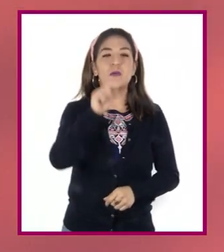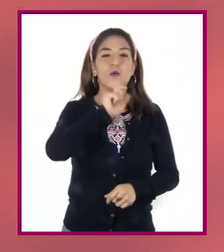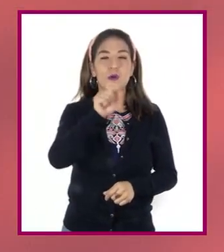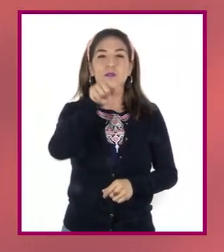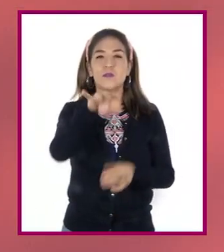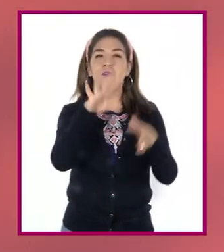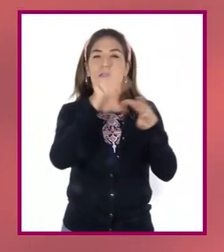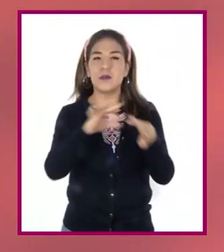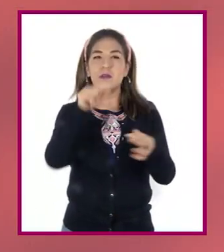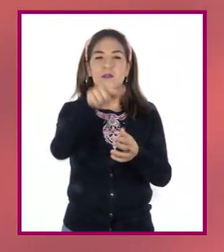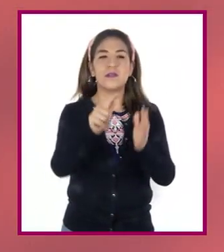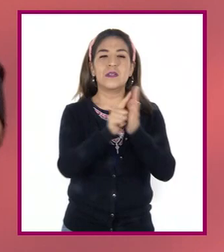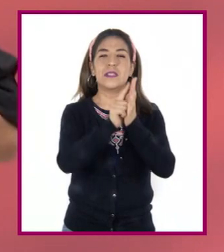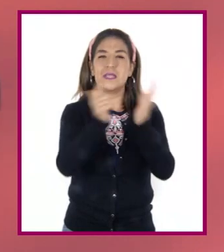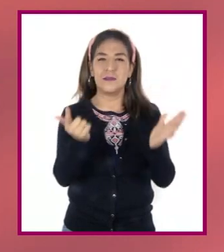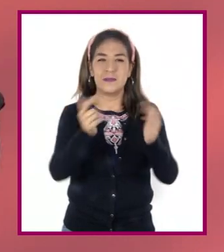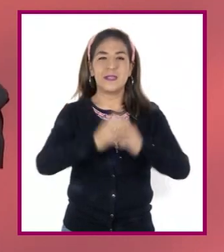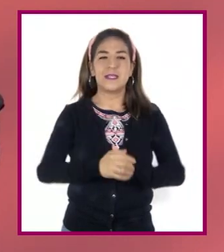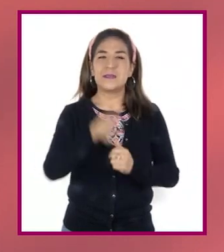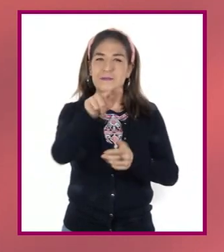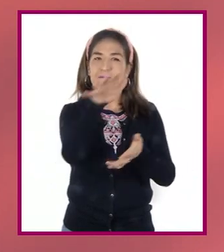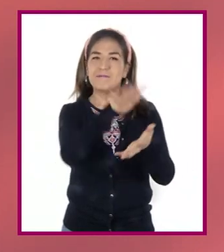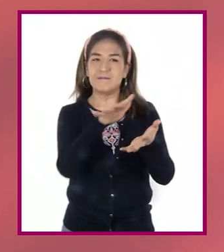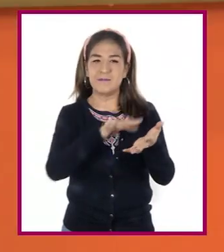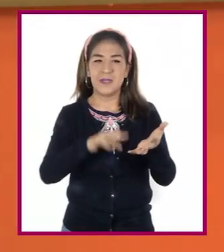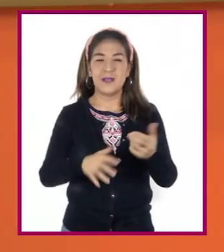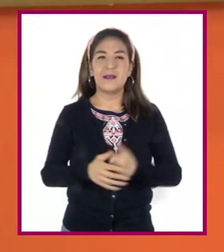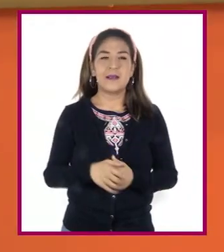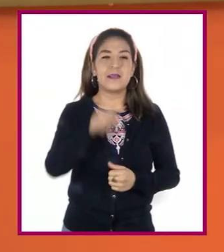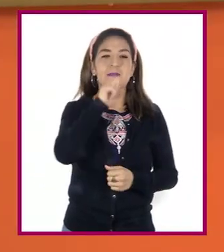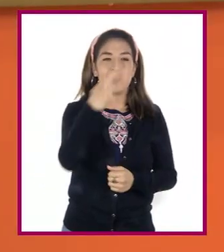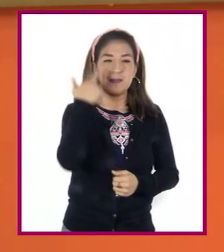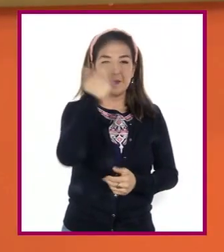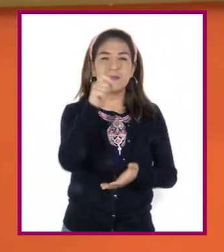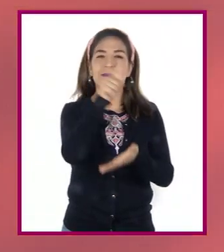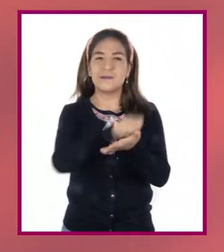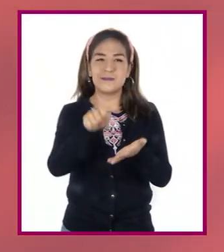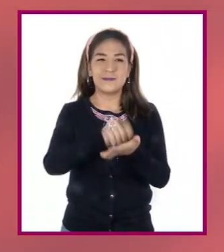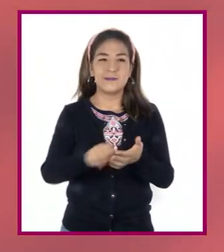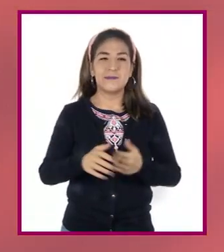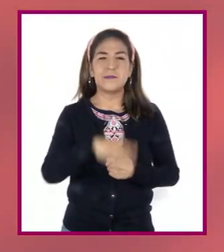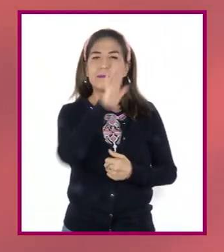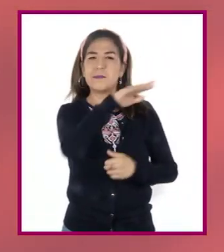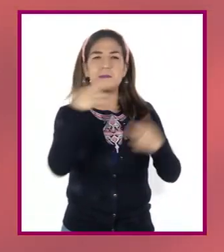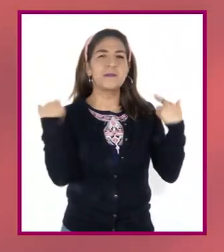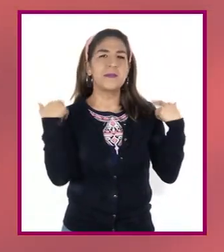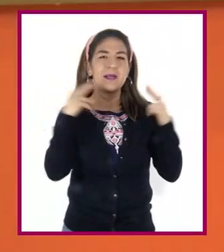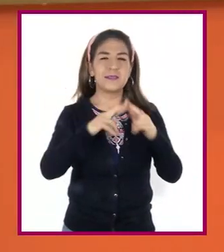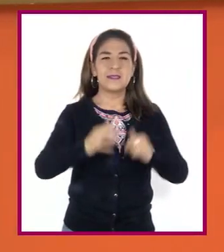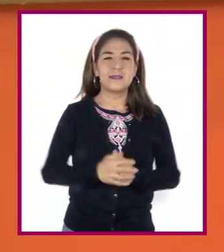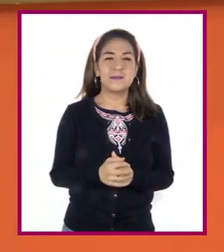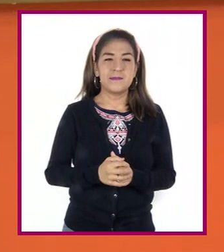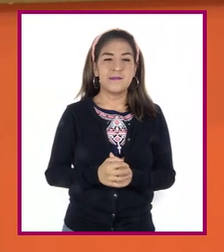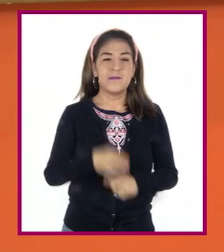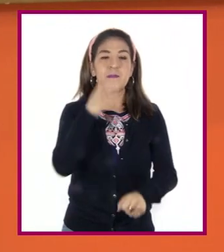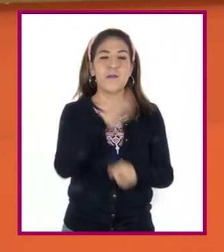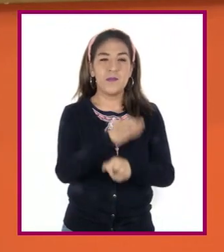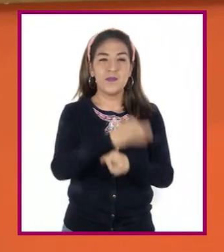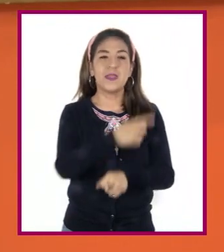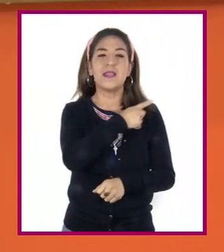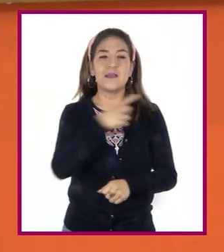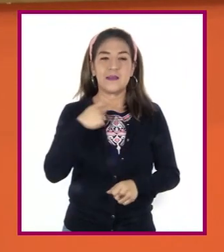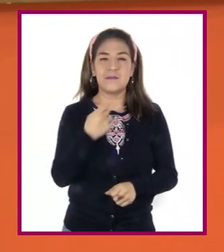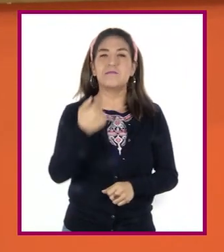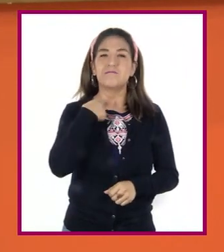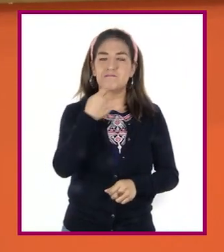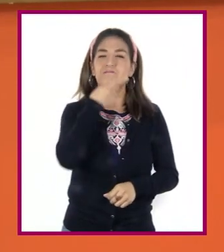de consultar su libro de texto y revisar sus apuntes. Profesora, tengo que confesarle que yo